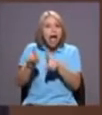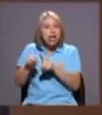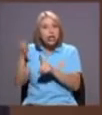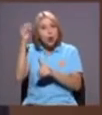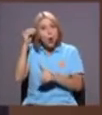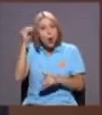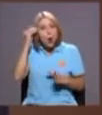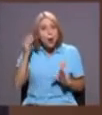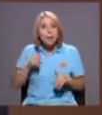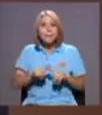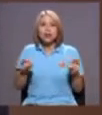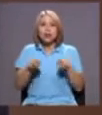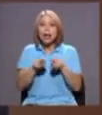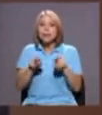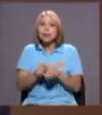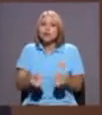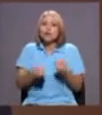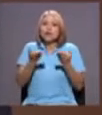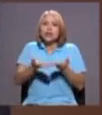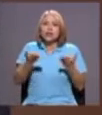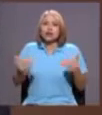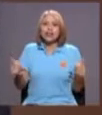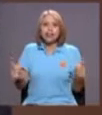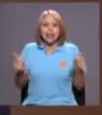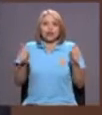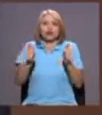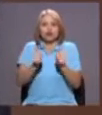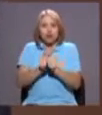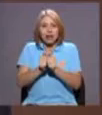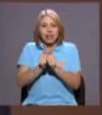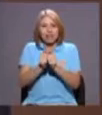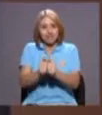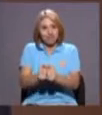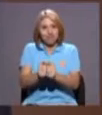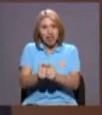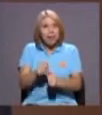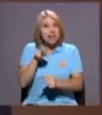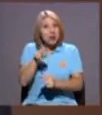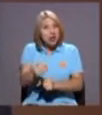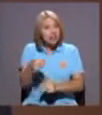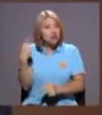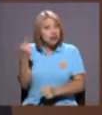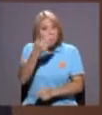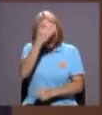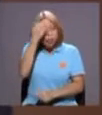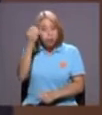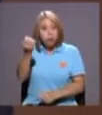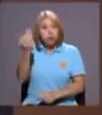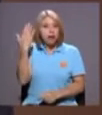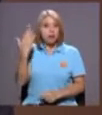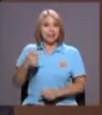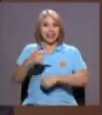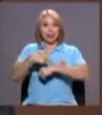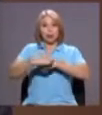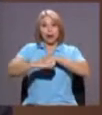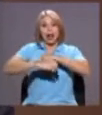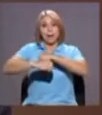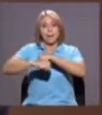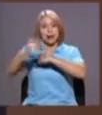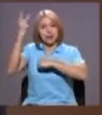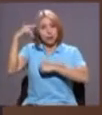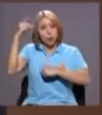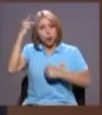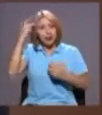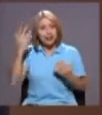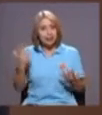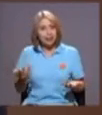unen, y a eso normalmente se olvida. En las campañas políticas, tal vez por la